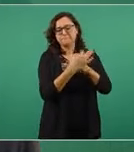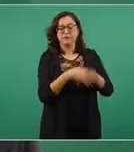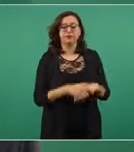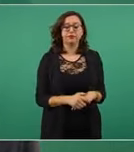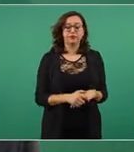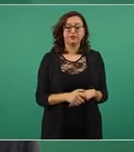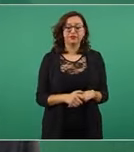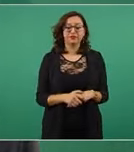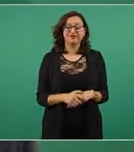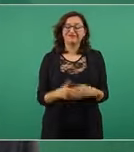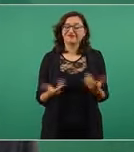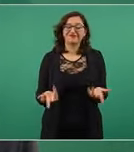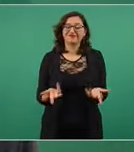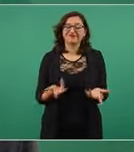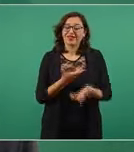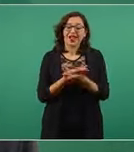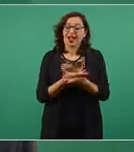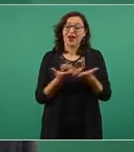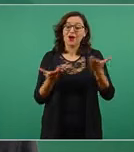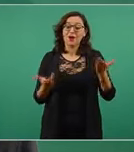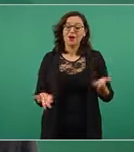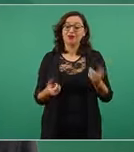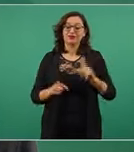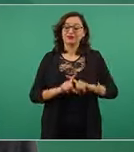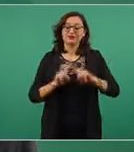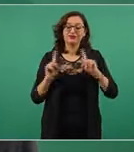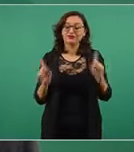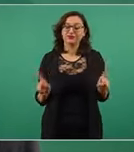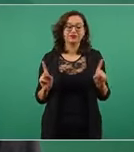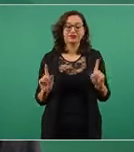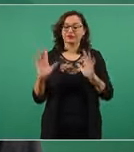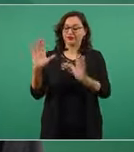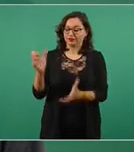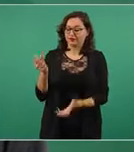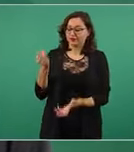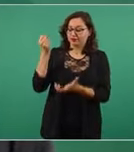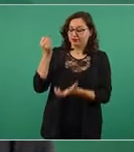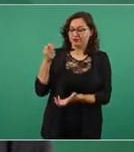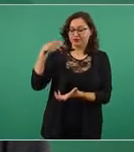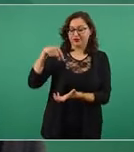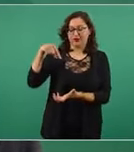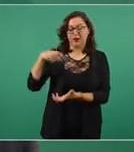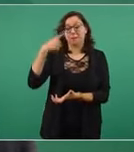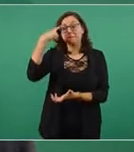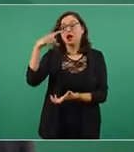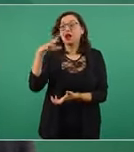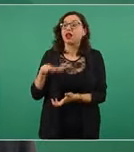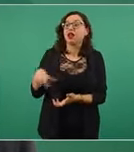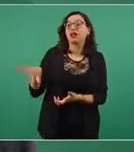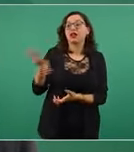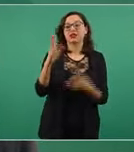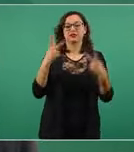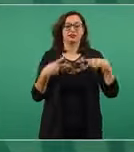Ahora el presupuesto se destina a atender las necesidades fundamentales de la gente.